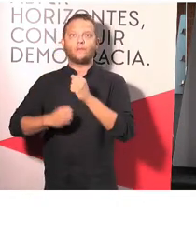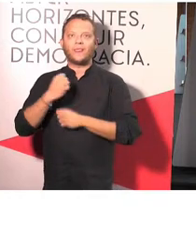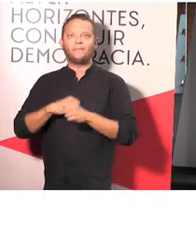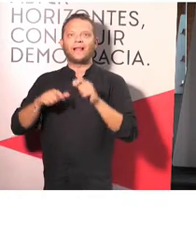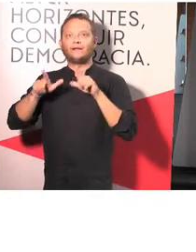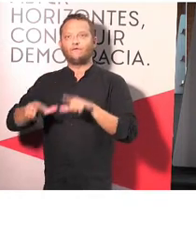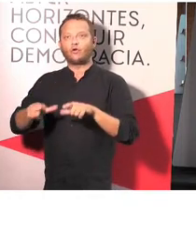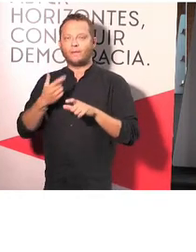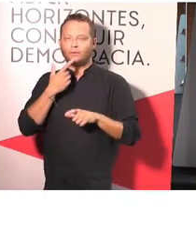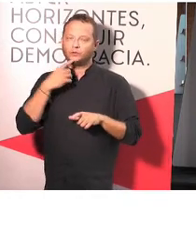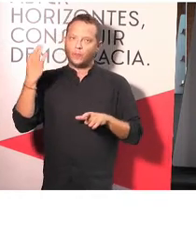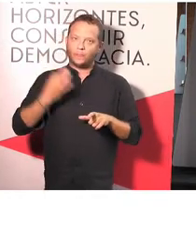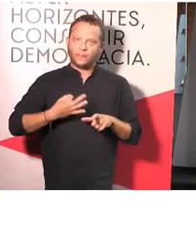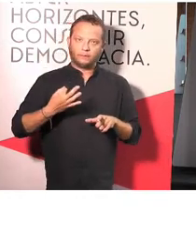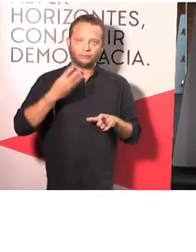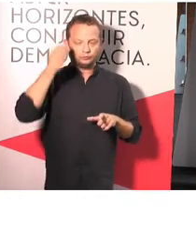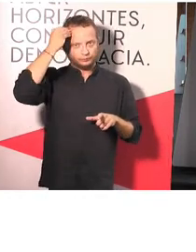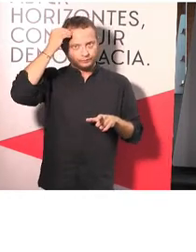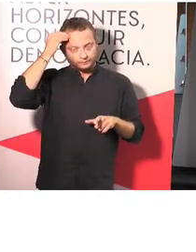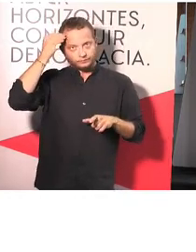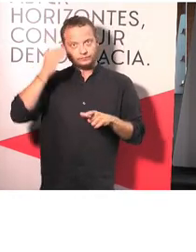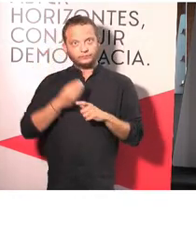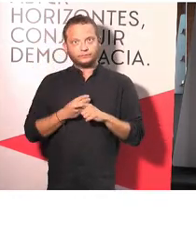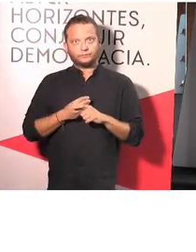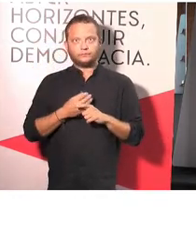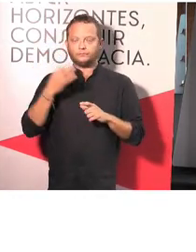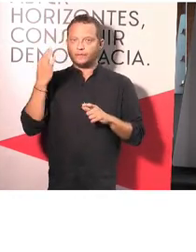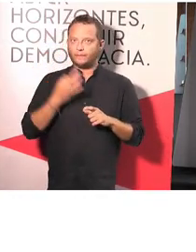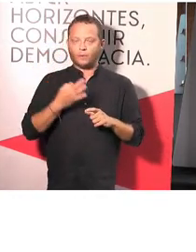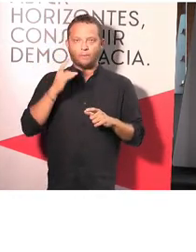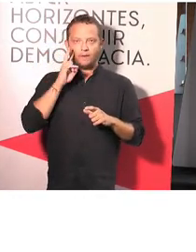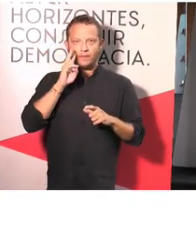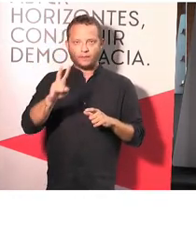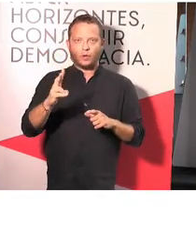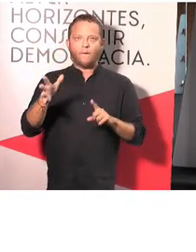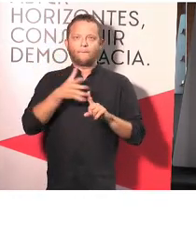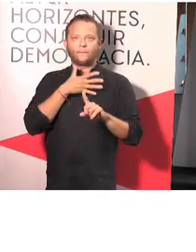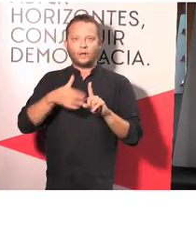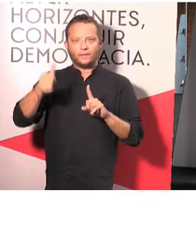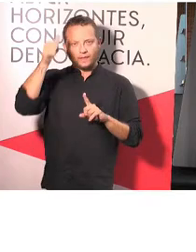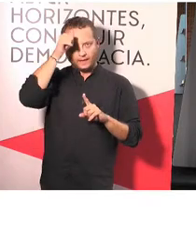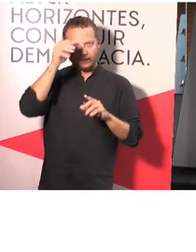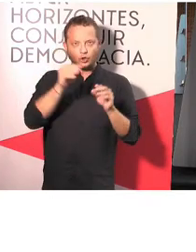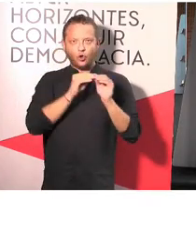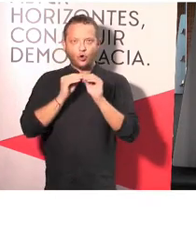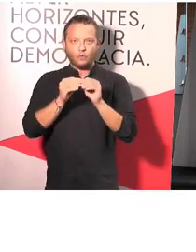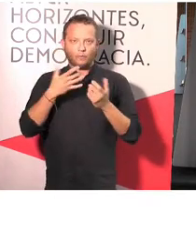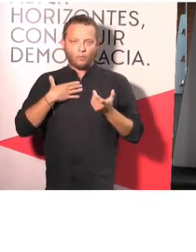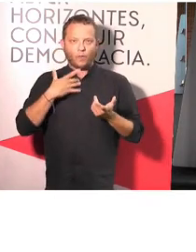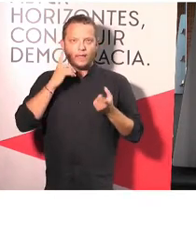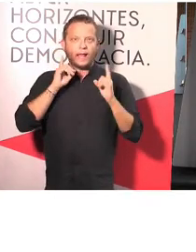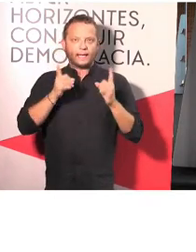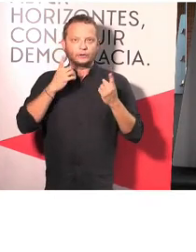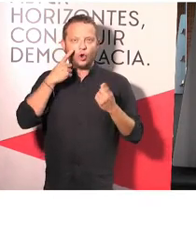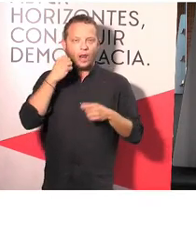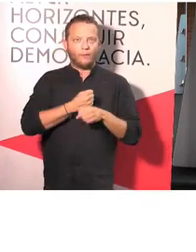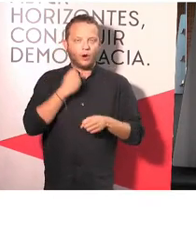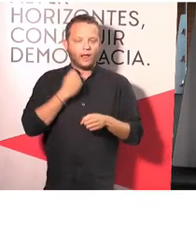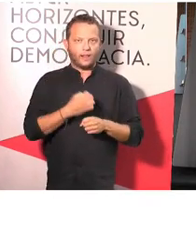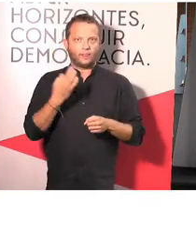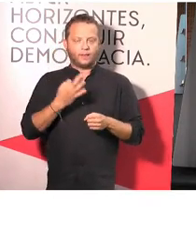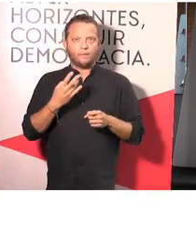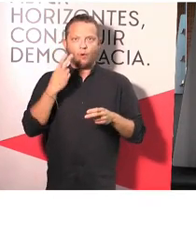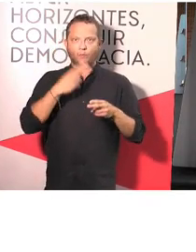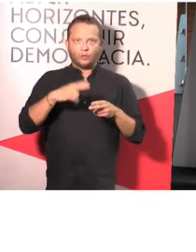eso considero que tenemos que tener una percepción de la violencia de género como un riesgo laboral, que hay que tener